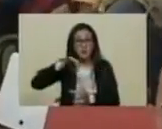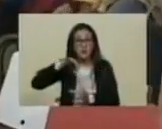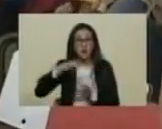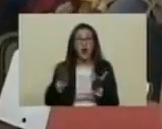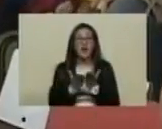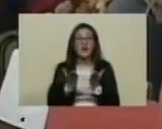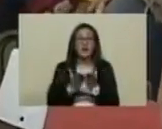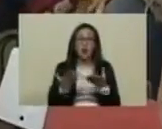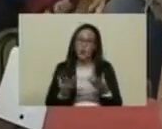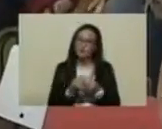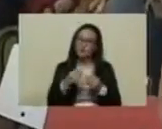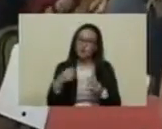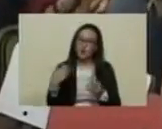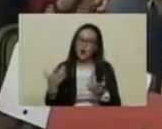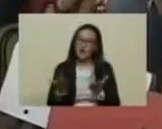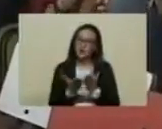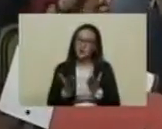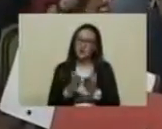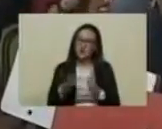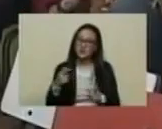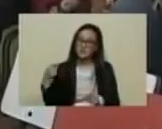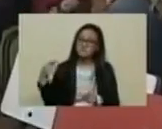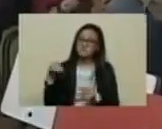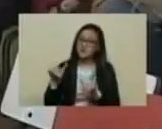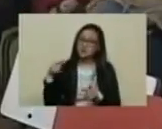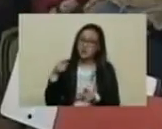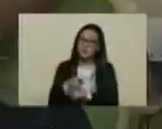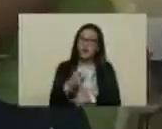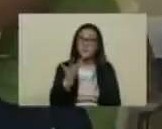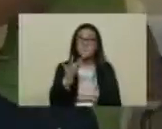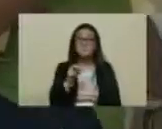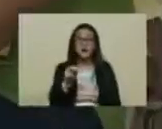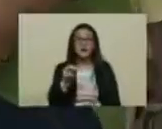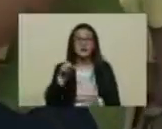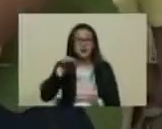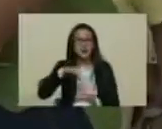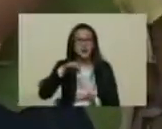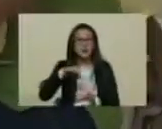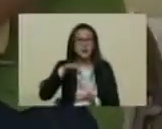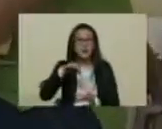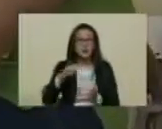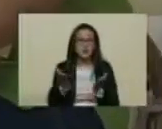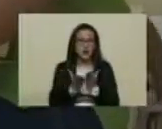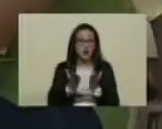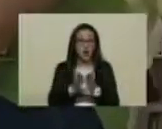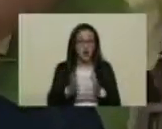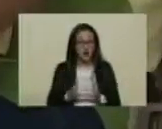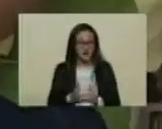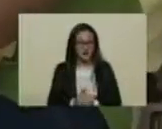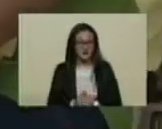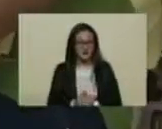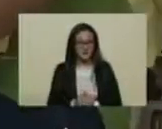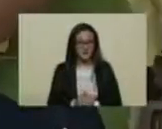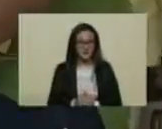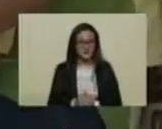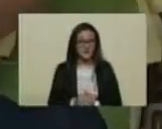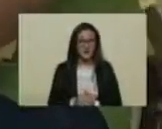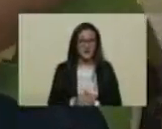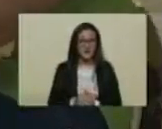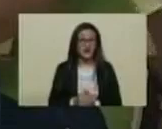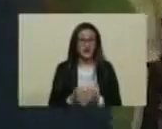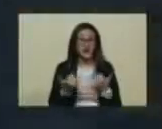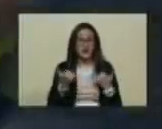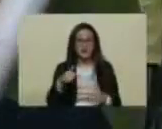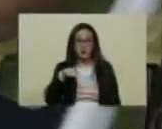con nuestros estudiantes, cuál ha sido su mandato de tener 20 conucos escolares. Estamos acá en el espacio de